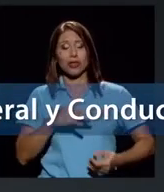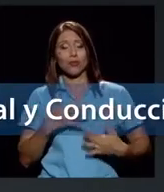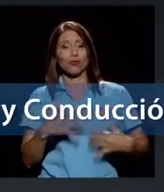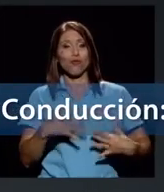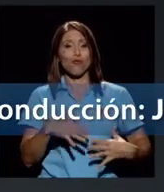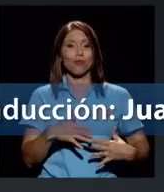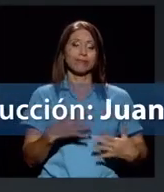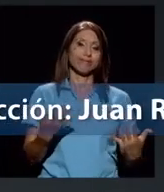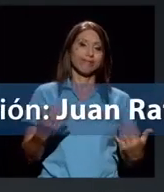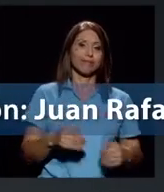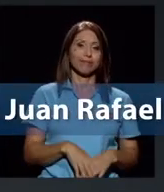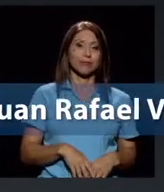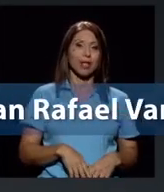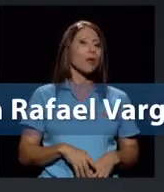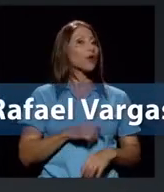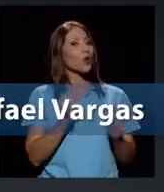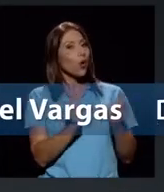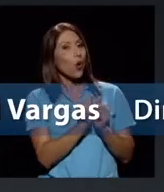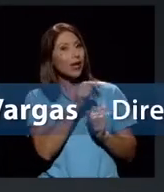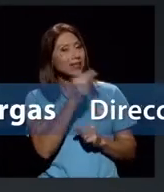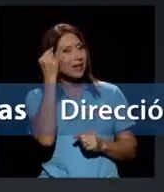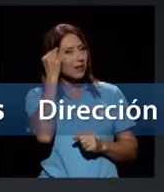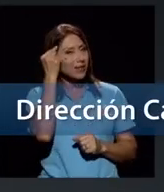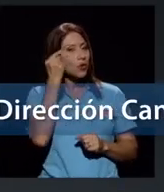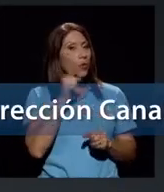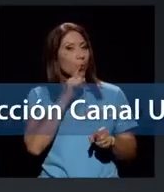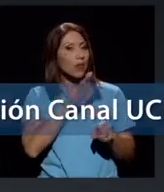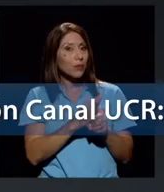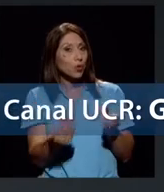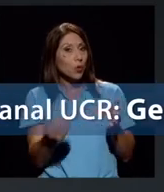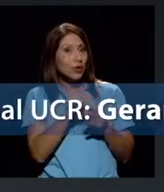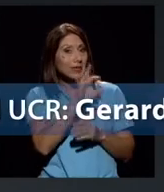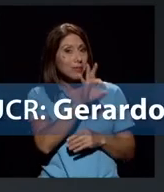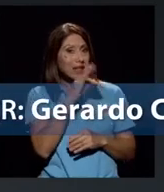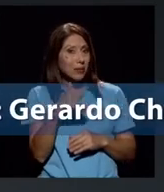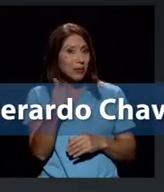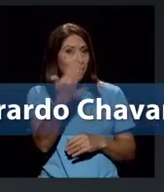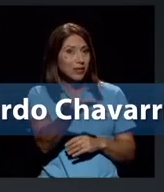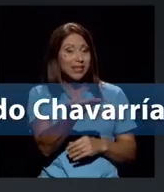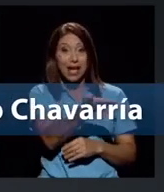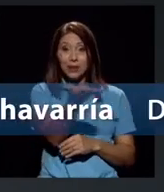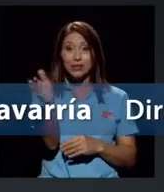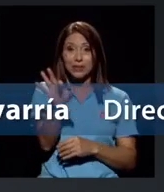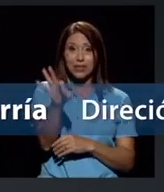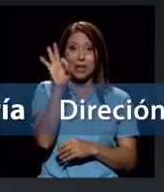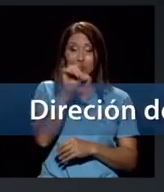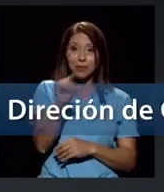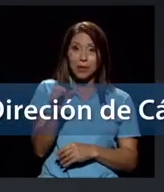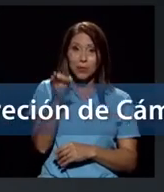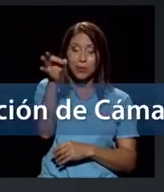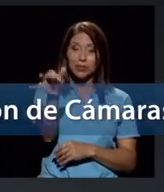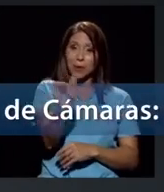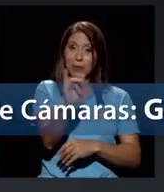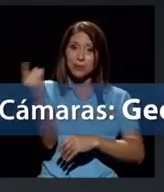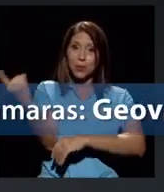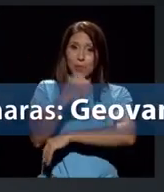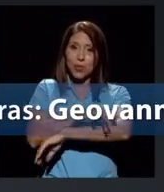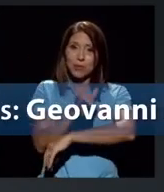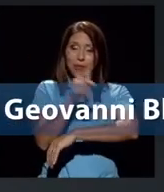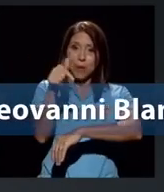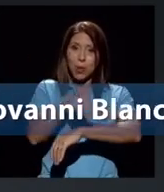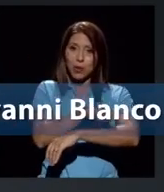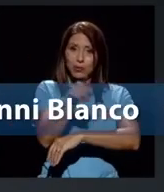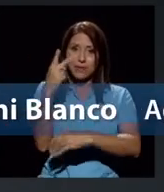francisco prometemos volver lo invitaría las anillas amigos los invitamos a que la próxima semana en los mismos tiempos de circunstancia nos